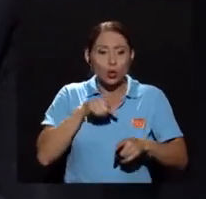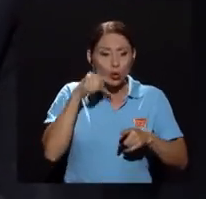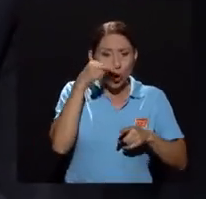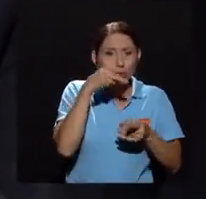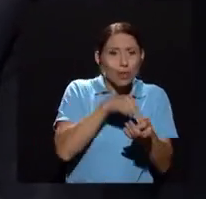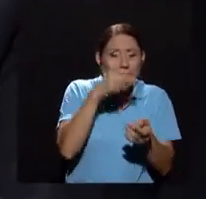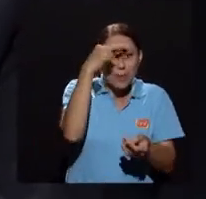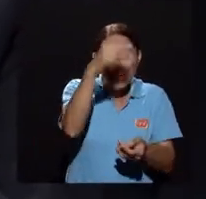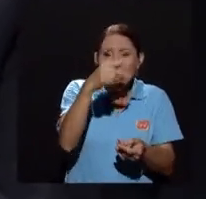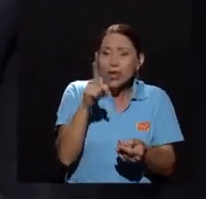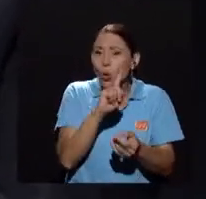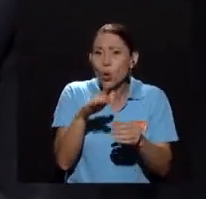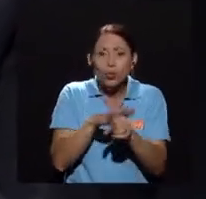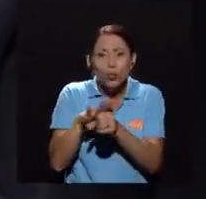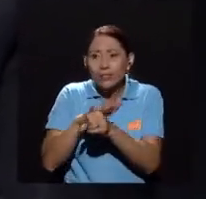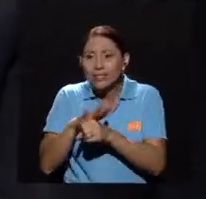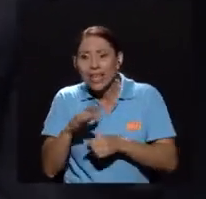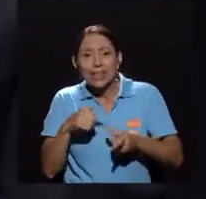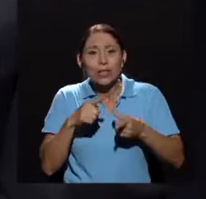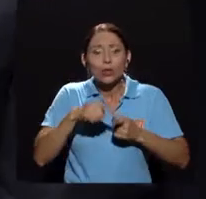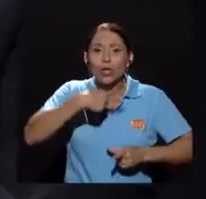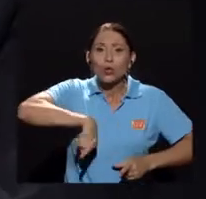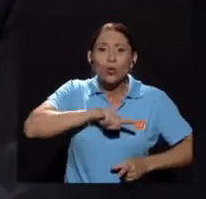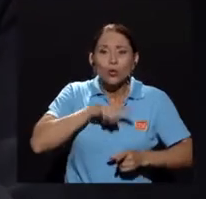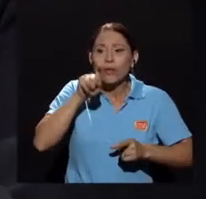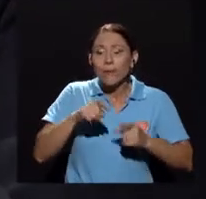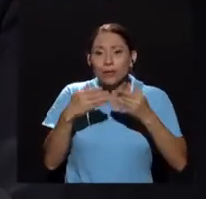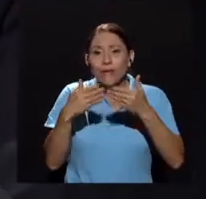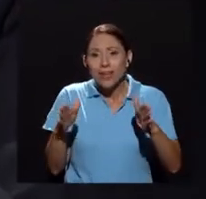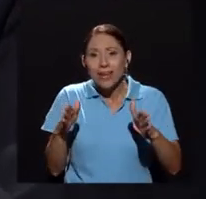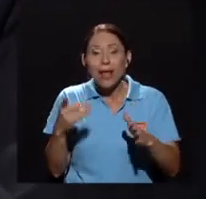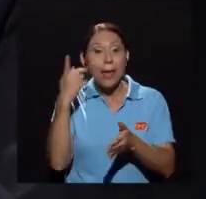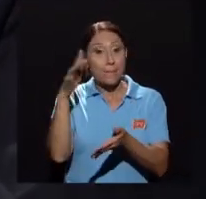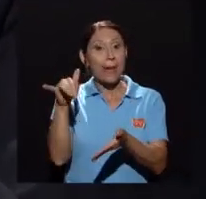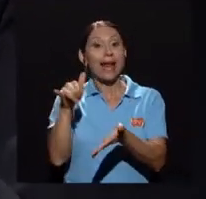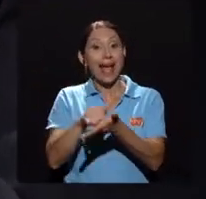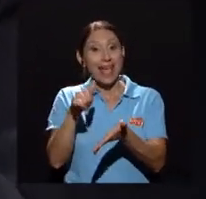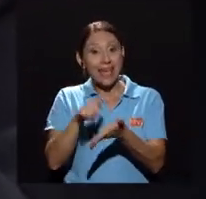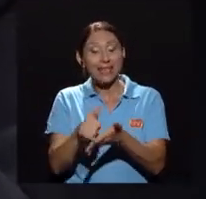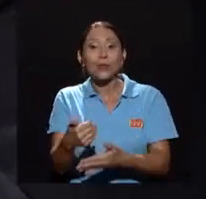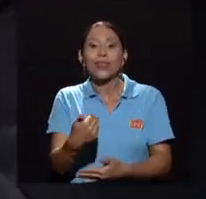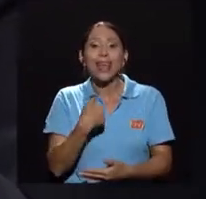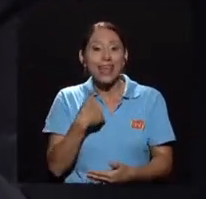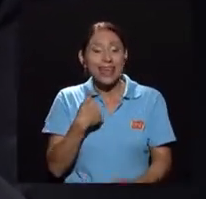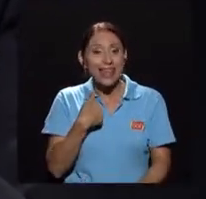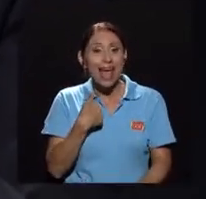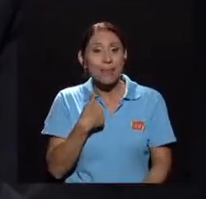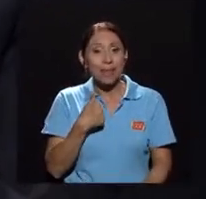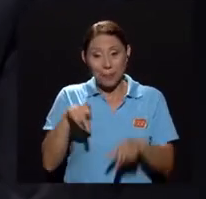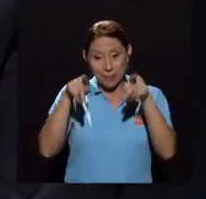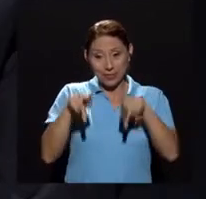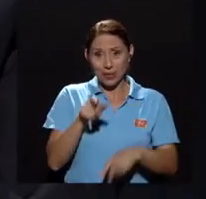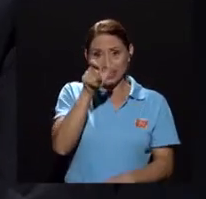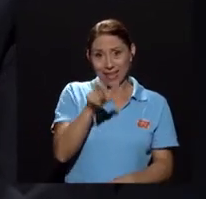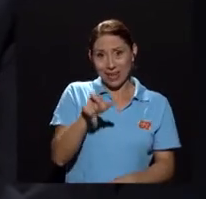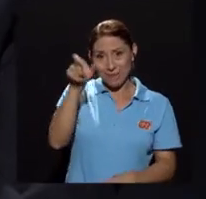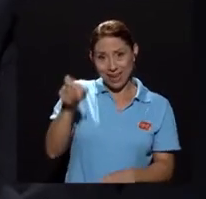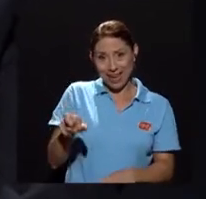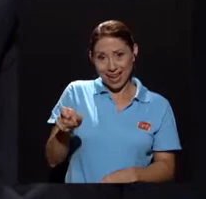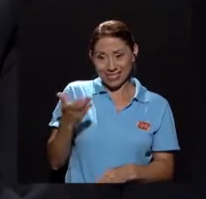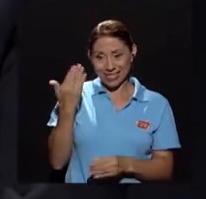no dan abasto entonces tenemos que abrir aquí y para eso tenía a unos gemelos que recién se incorporaban